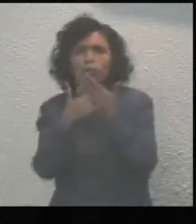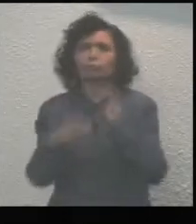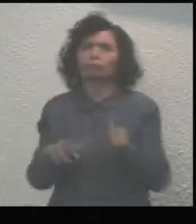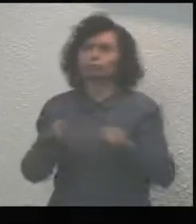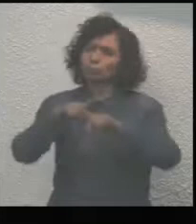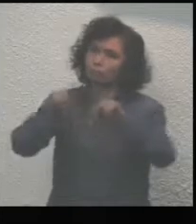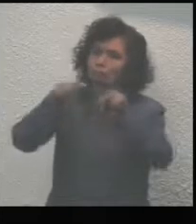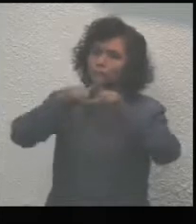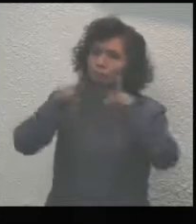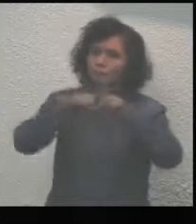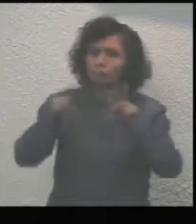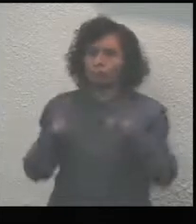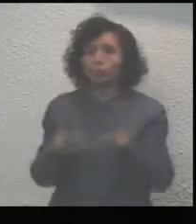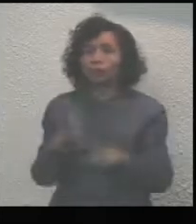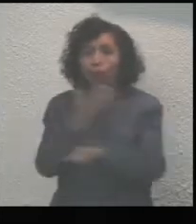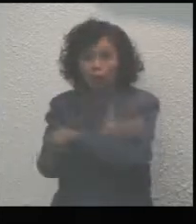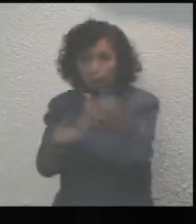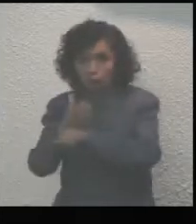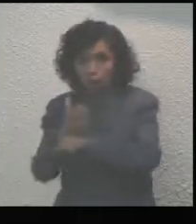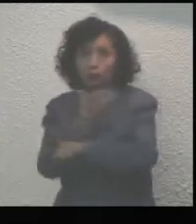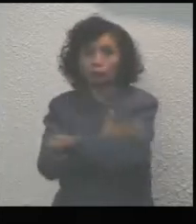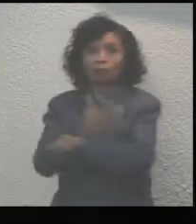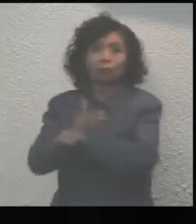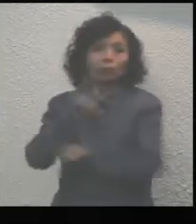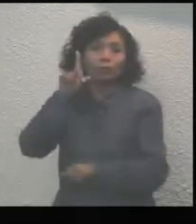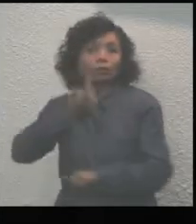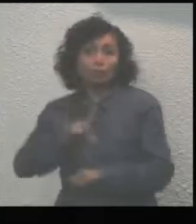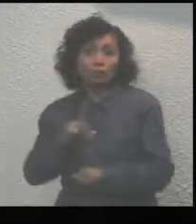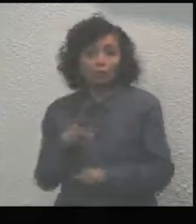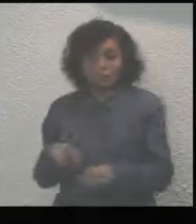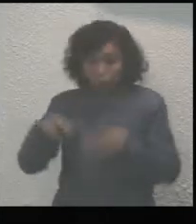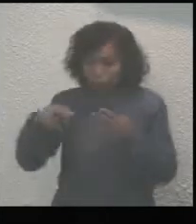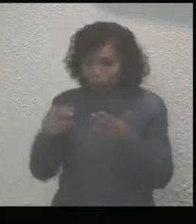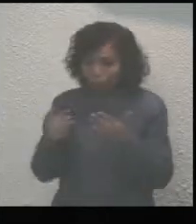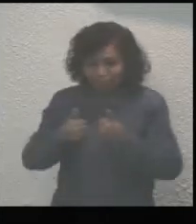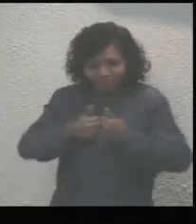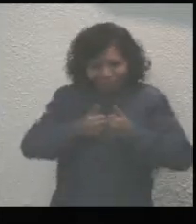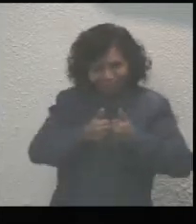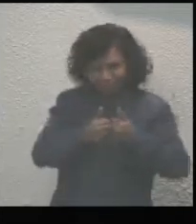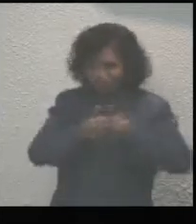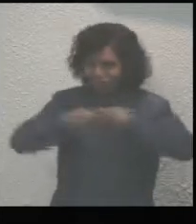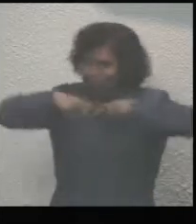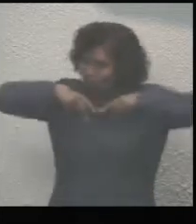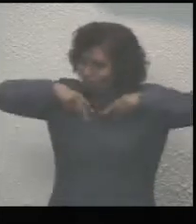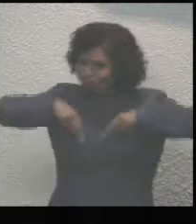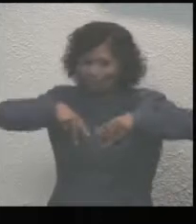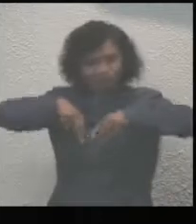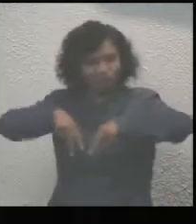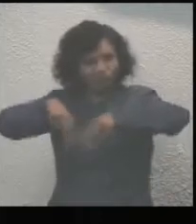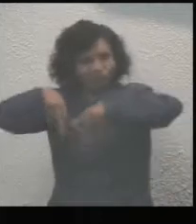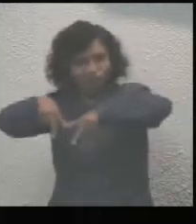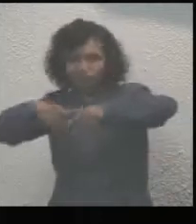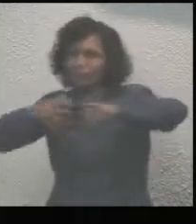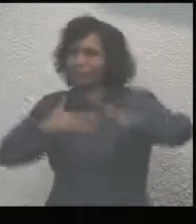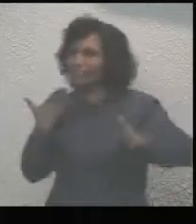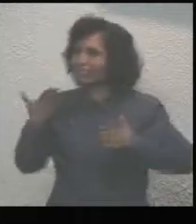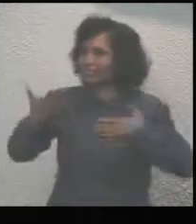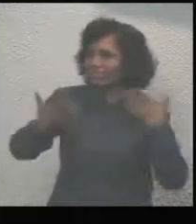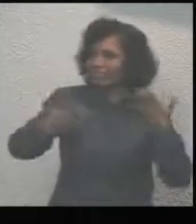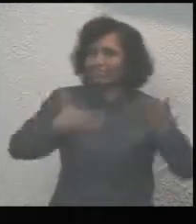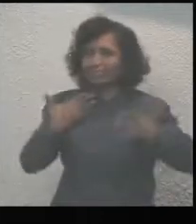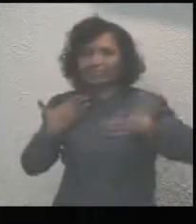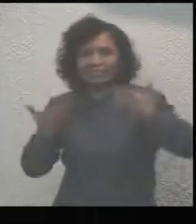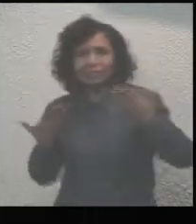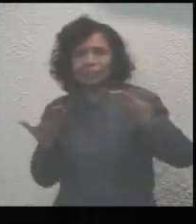pública, a mis compañeras y compañeros que caminaron las calles con gran entusiasmo y con gran